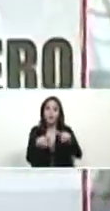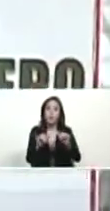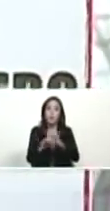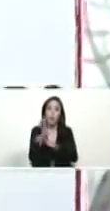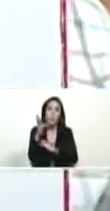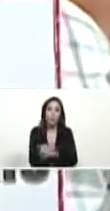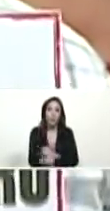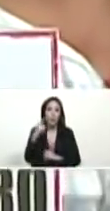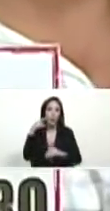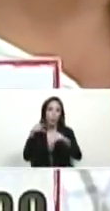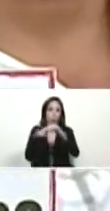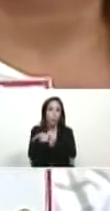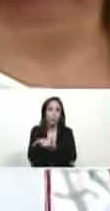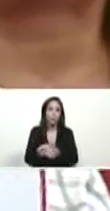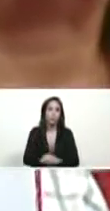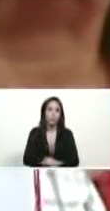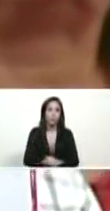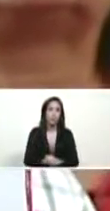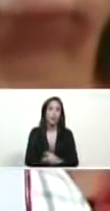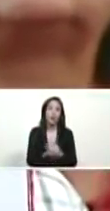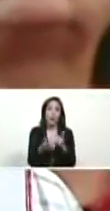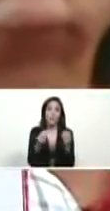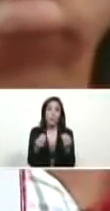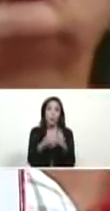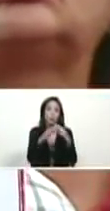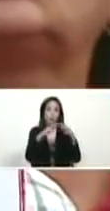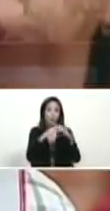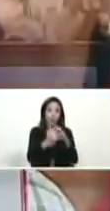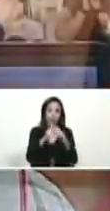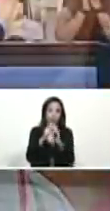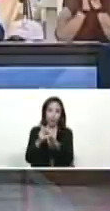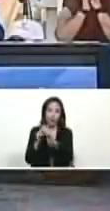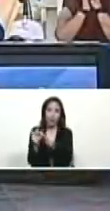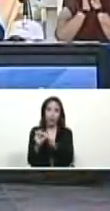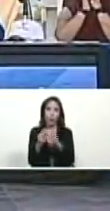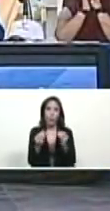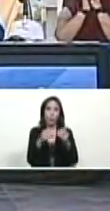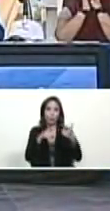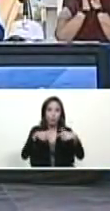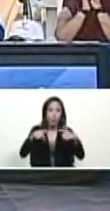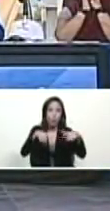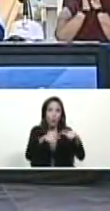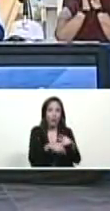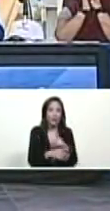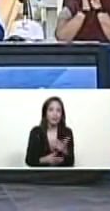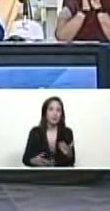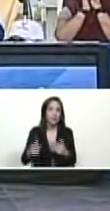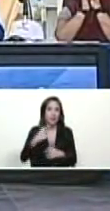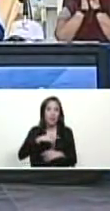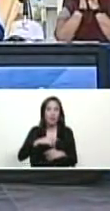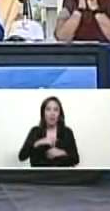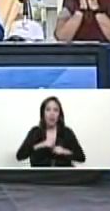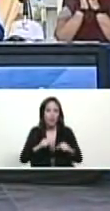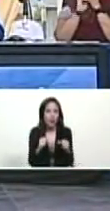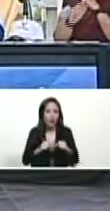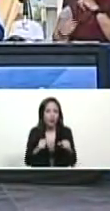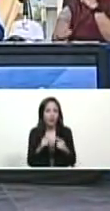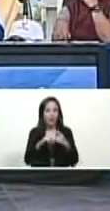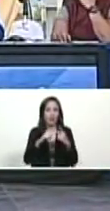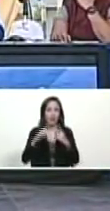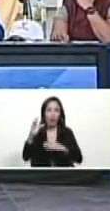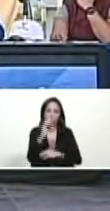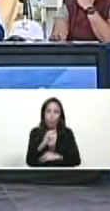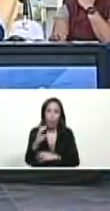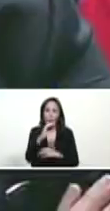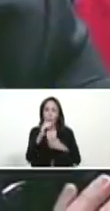Petare. Ahí hay barrios, Ramonet, enteros de gente de Barranquilla, de Cartagena, de Santa